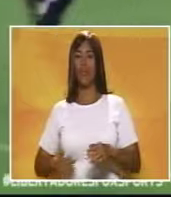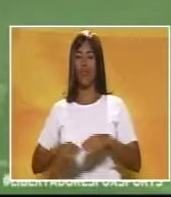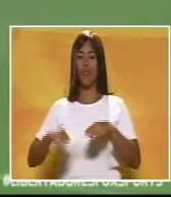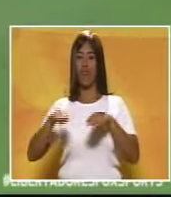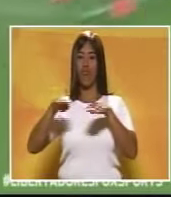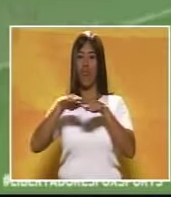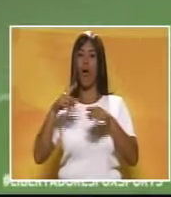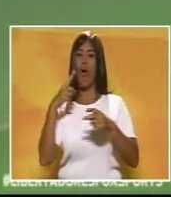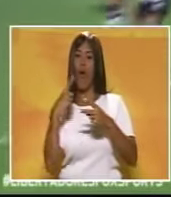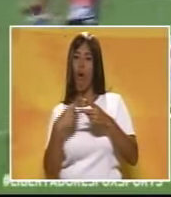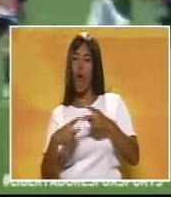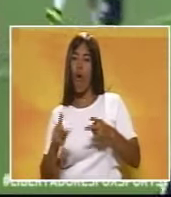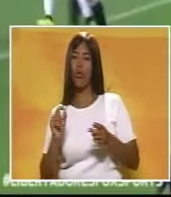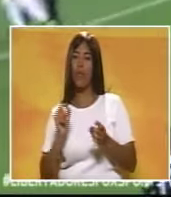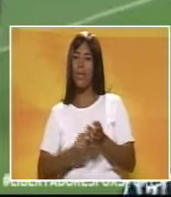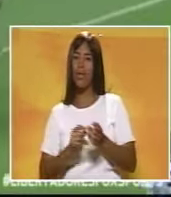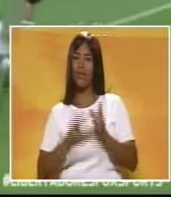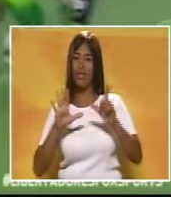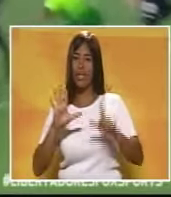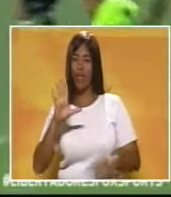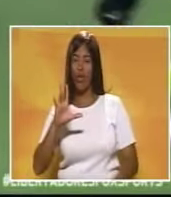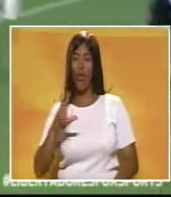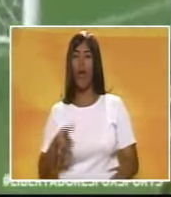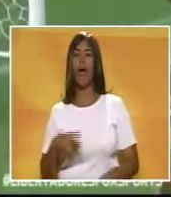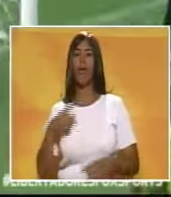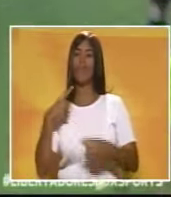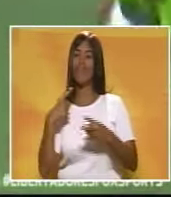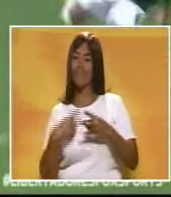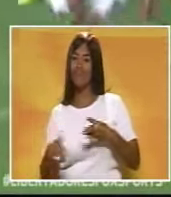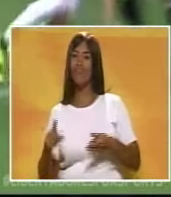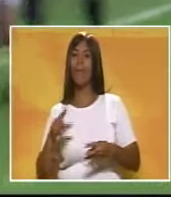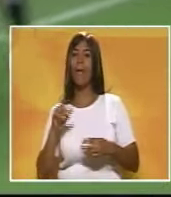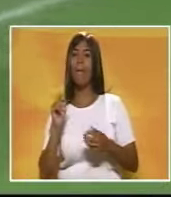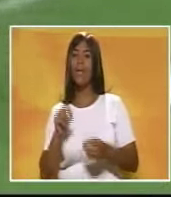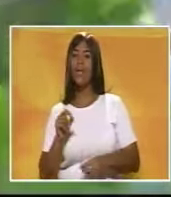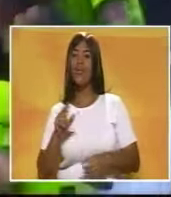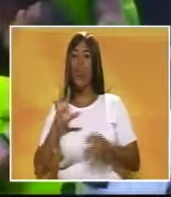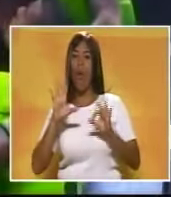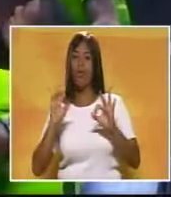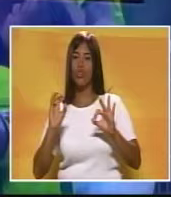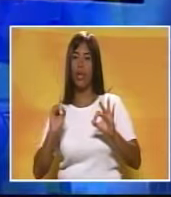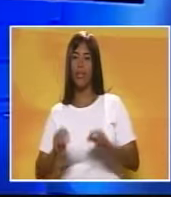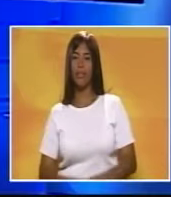51, Vinicius Goes al 72 y Fabio Santos al 80.